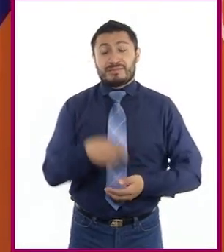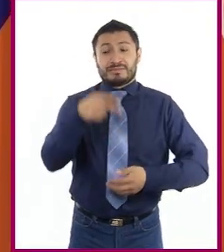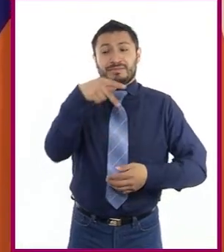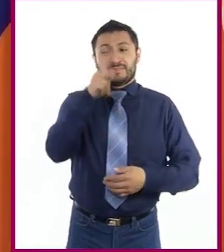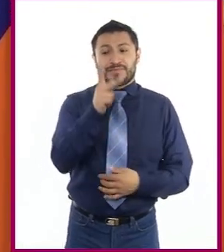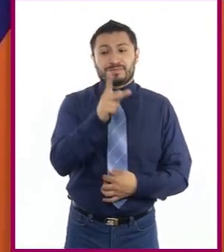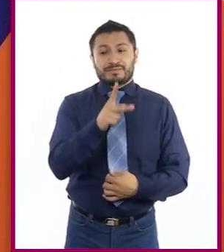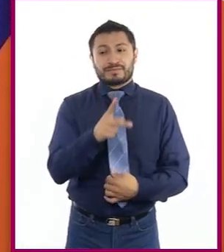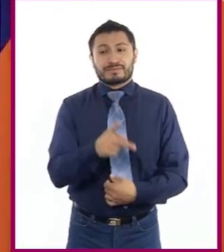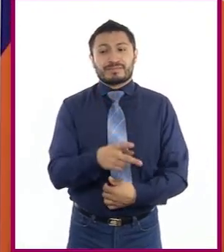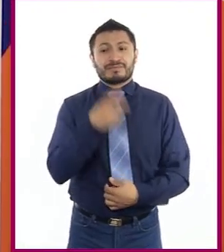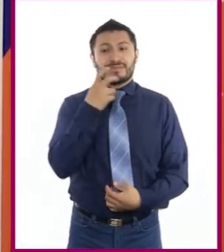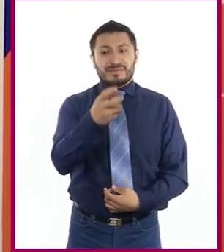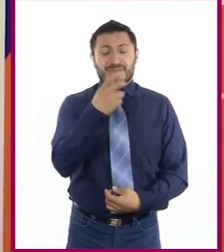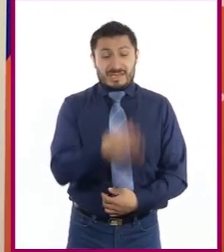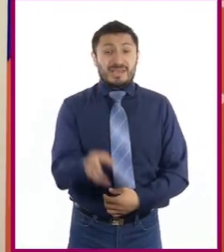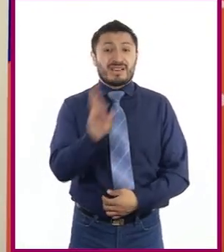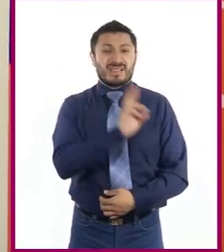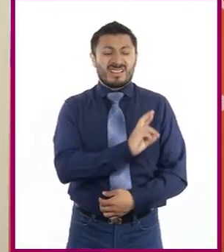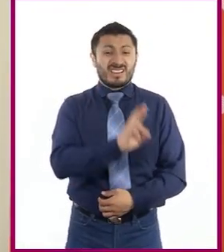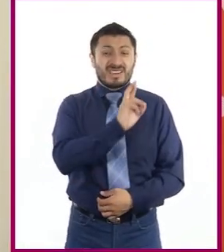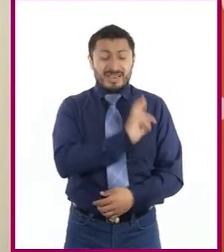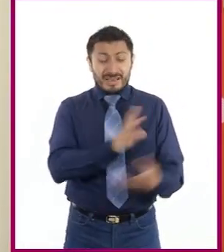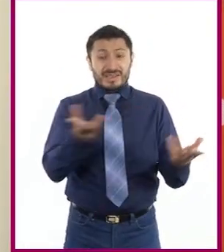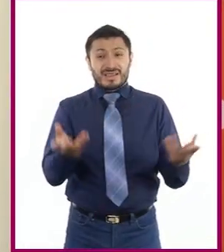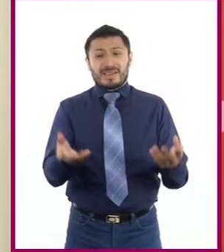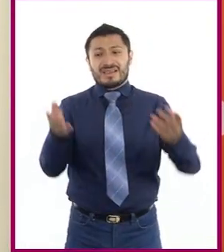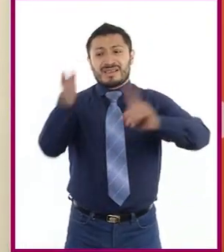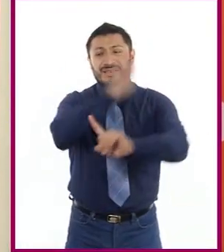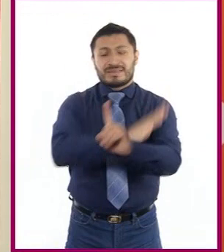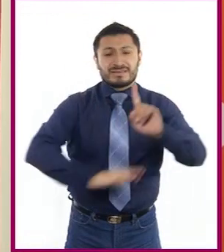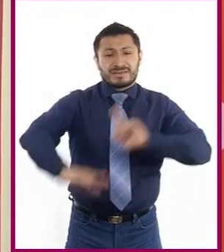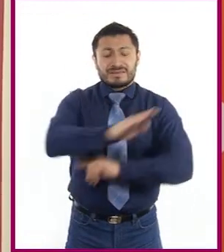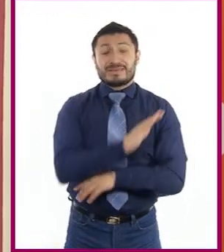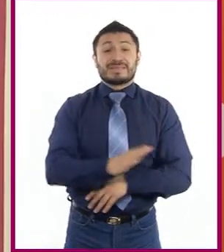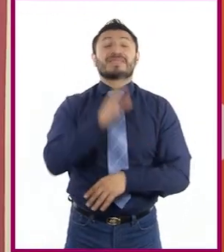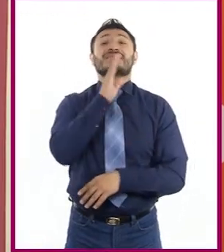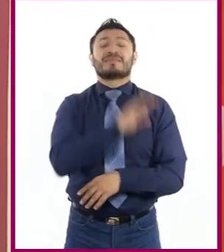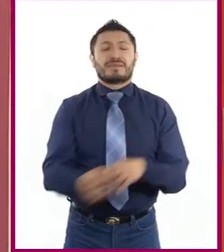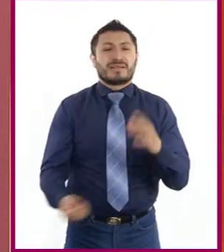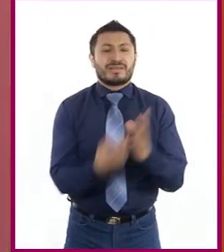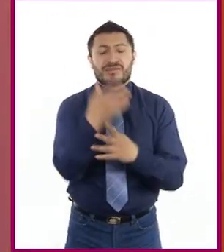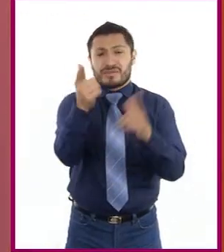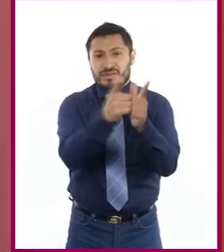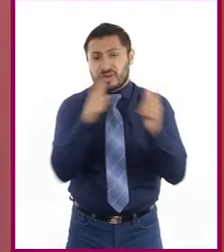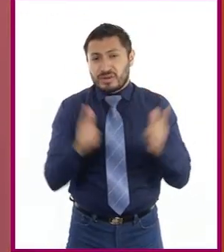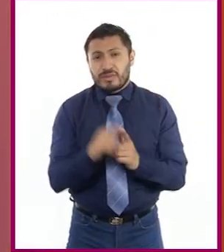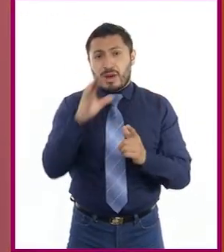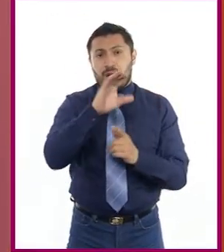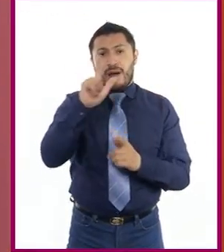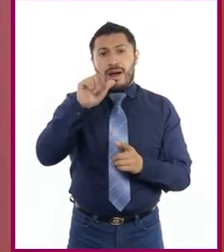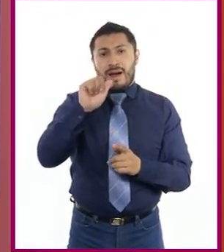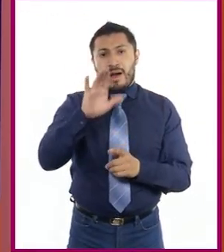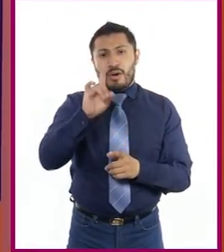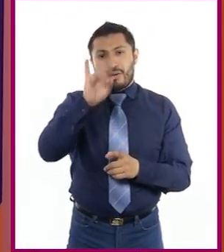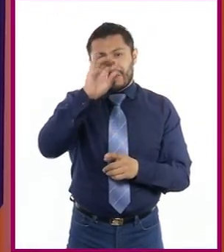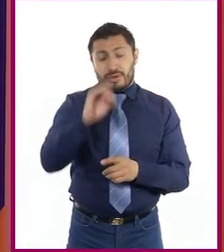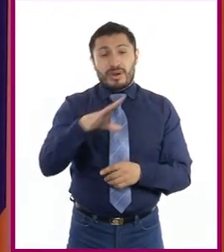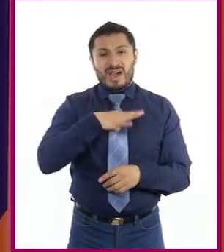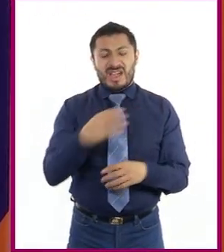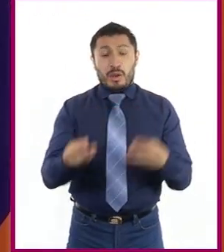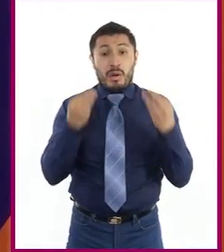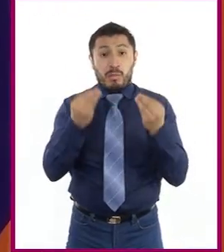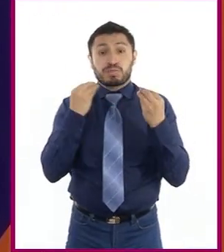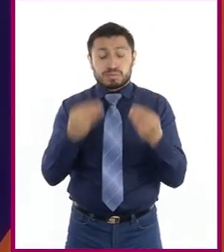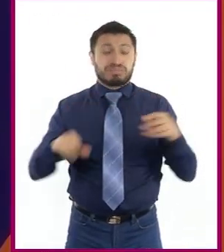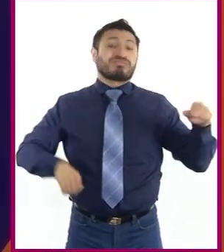Pero es en particular la atmósfera inestable de la nueva corte de Claudio lo que provoca gran parte de la